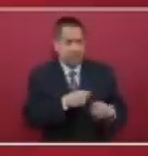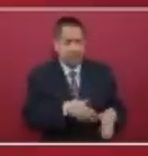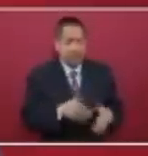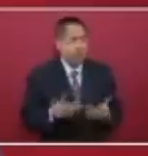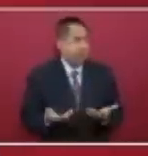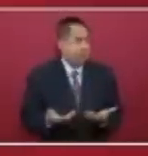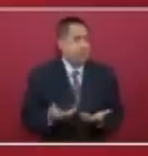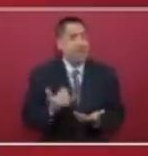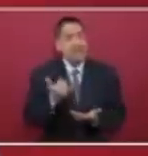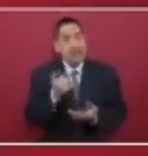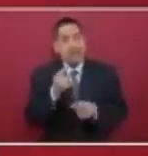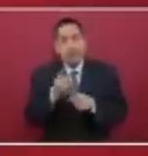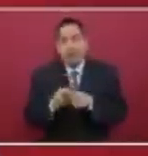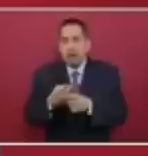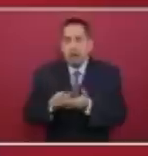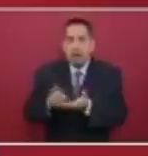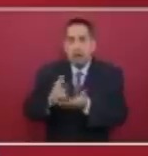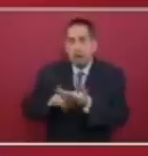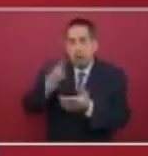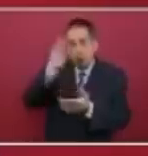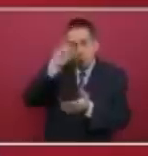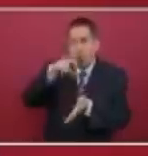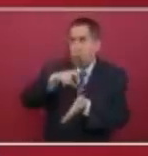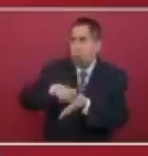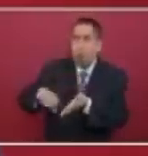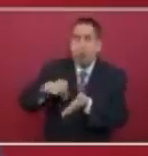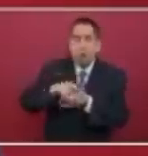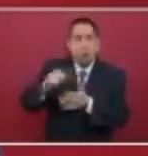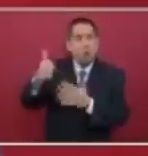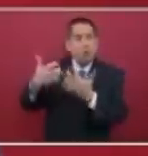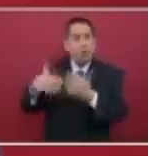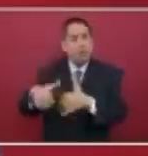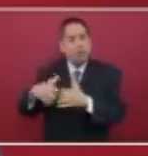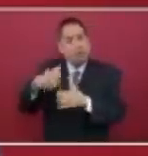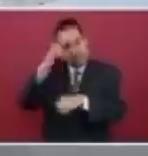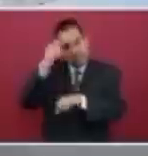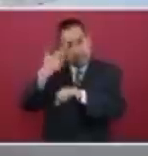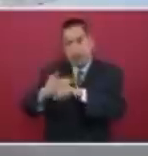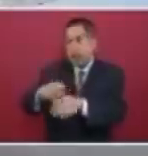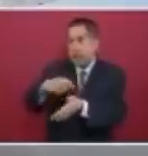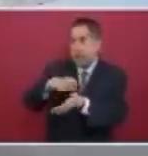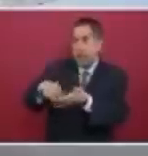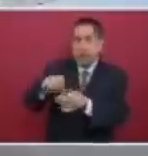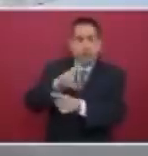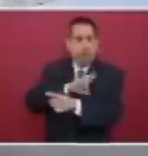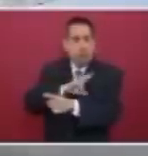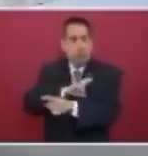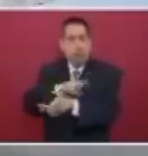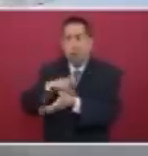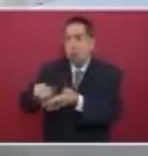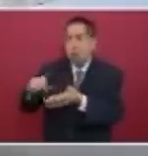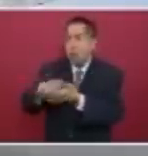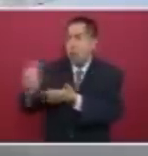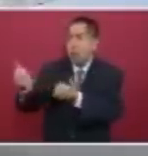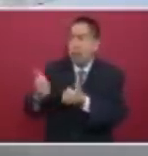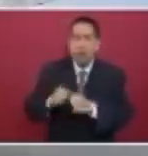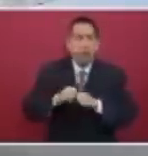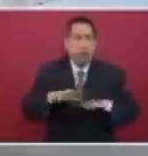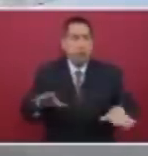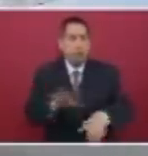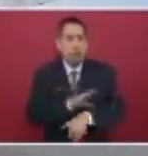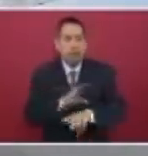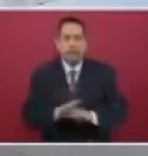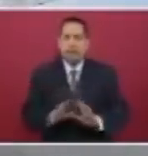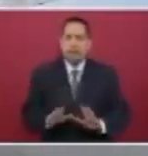tendríamos que seguir comprando la energía a las empresas particulares así de